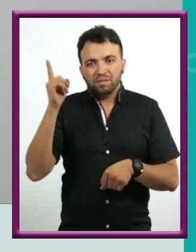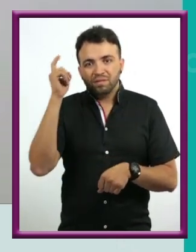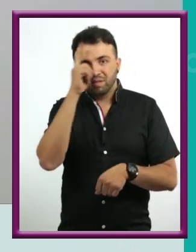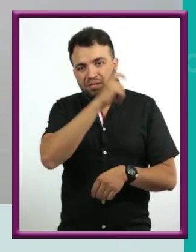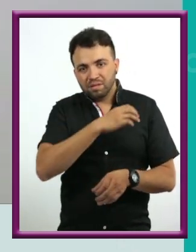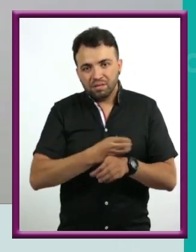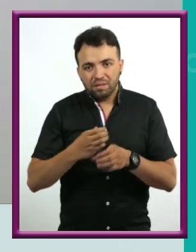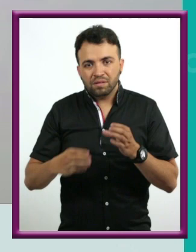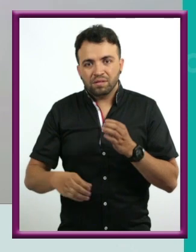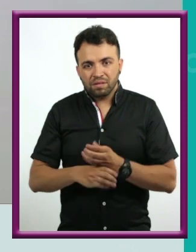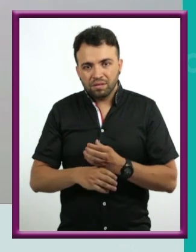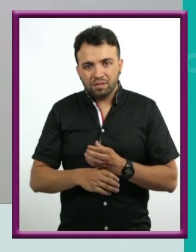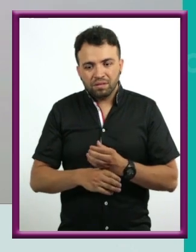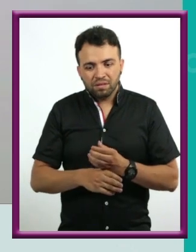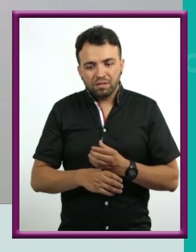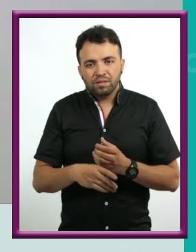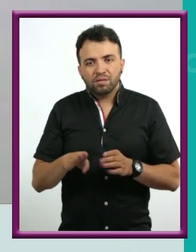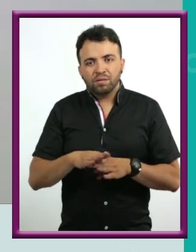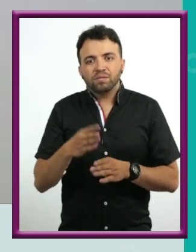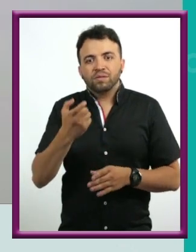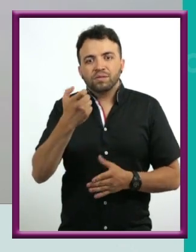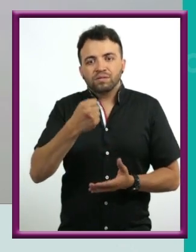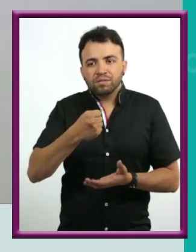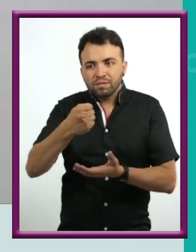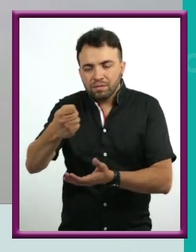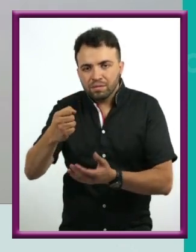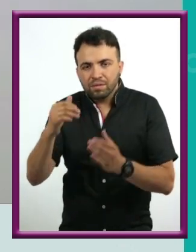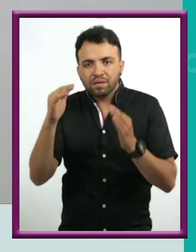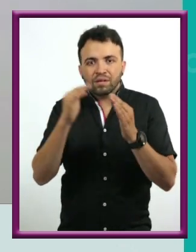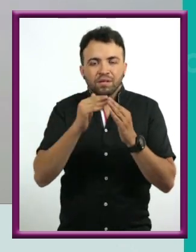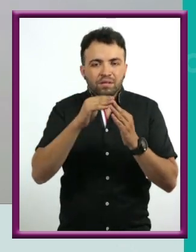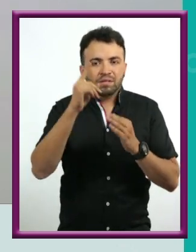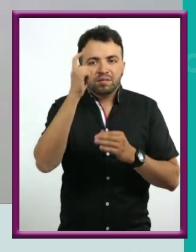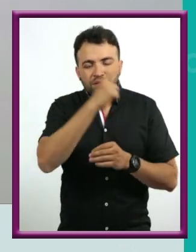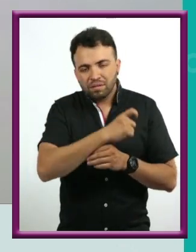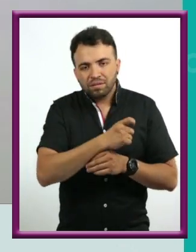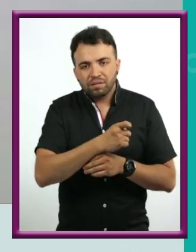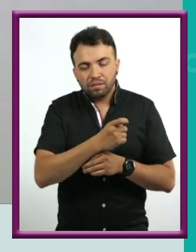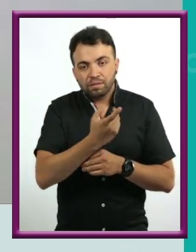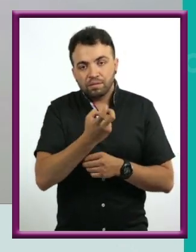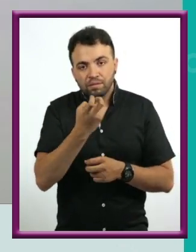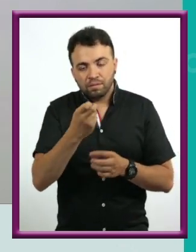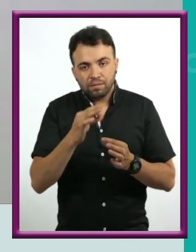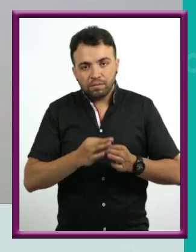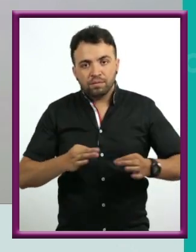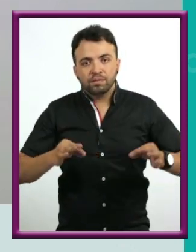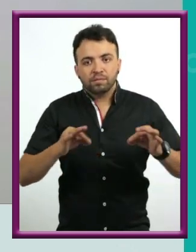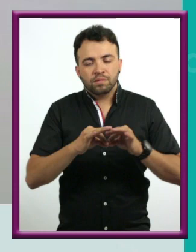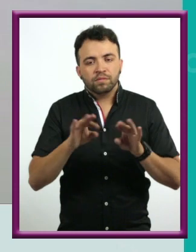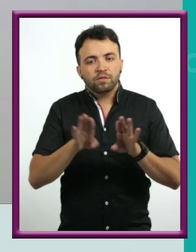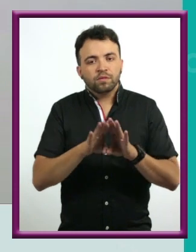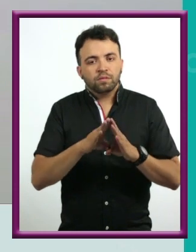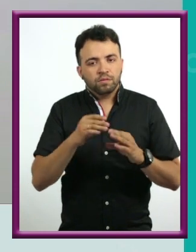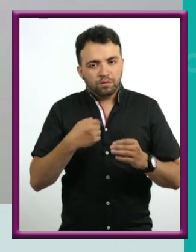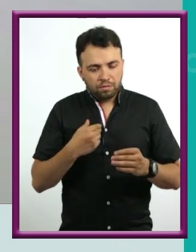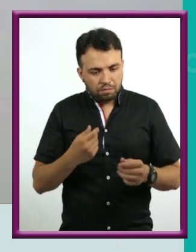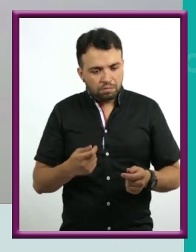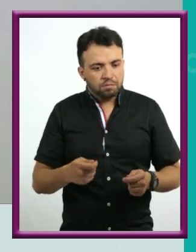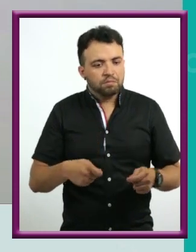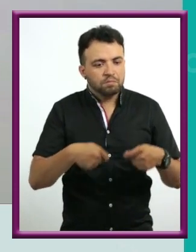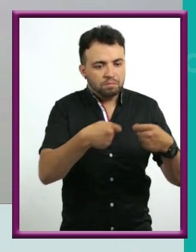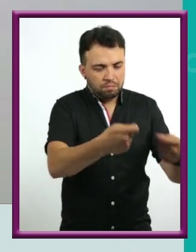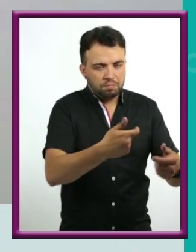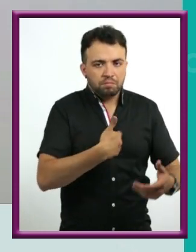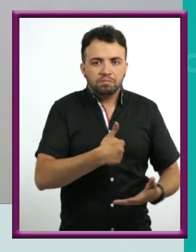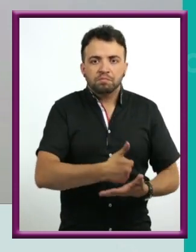de la pandemia se les dificulta llevar dinero a sus hogares. Es muy